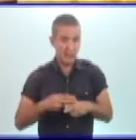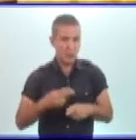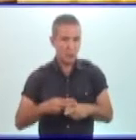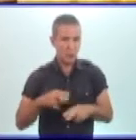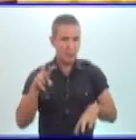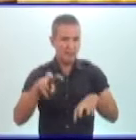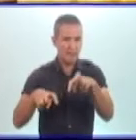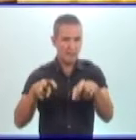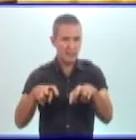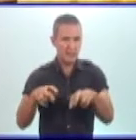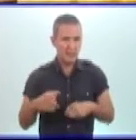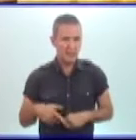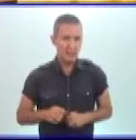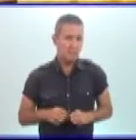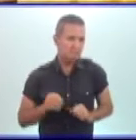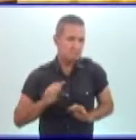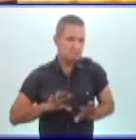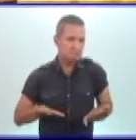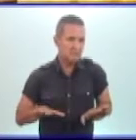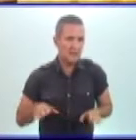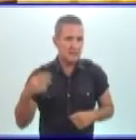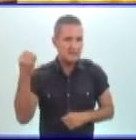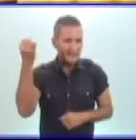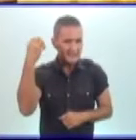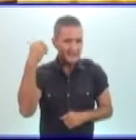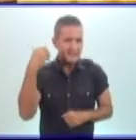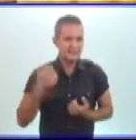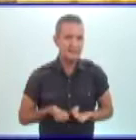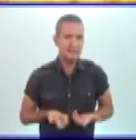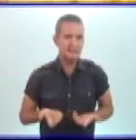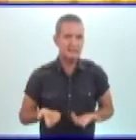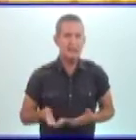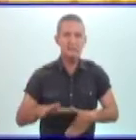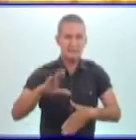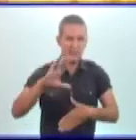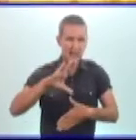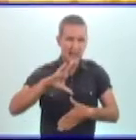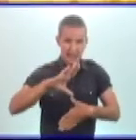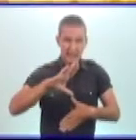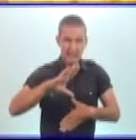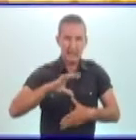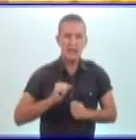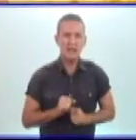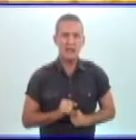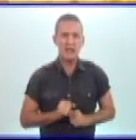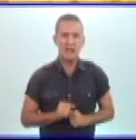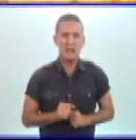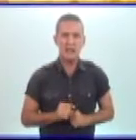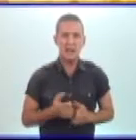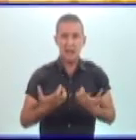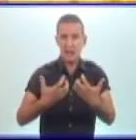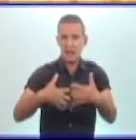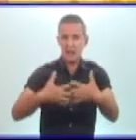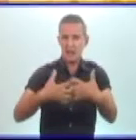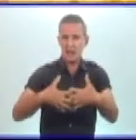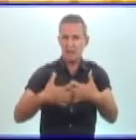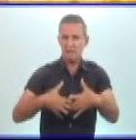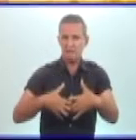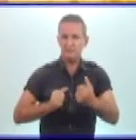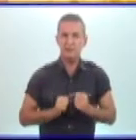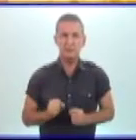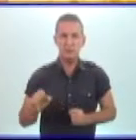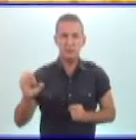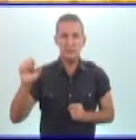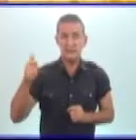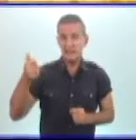las tierras americanas por sus primeros habitantes, la trata de esclavos, la factoría en Asia, son aspectos